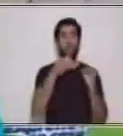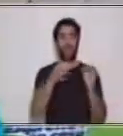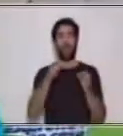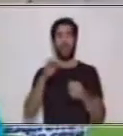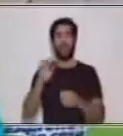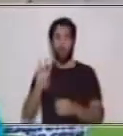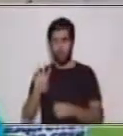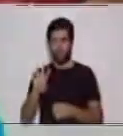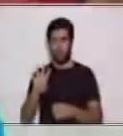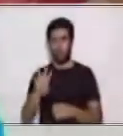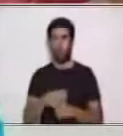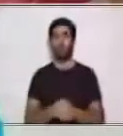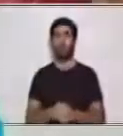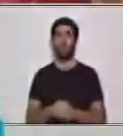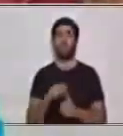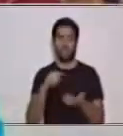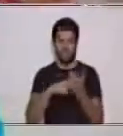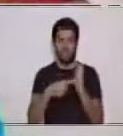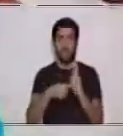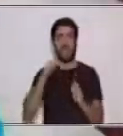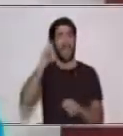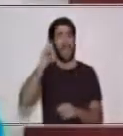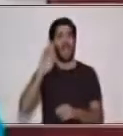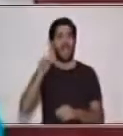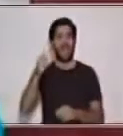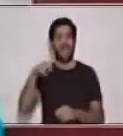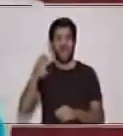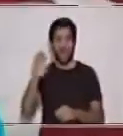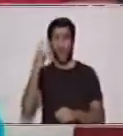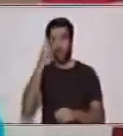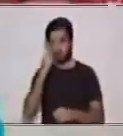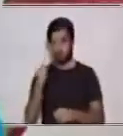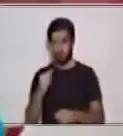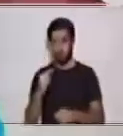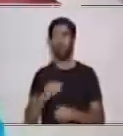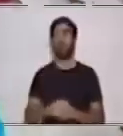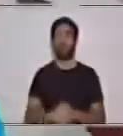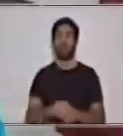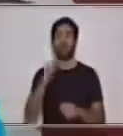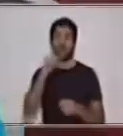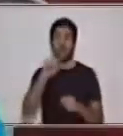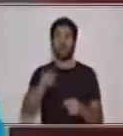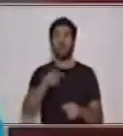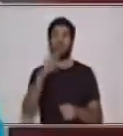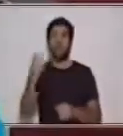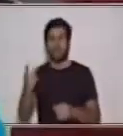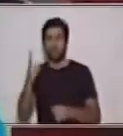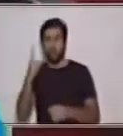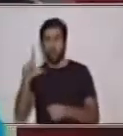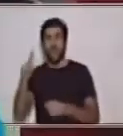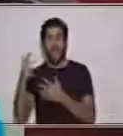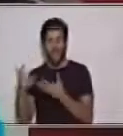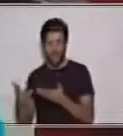454, que son, en este caso, los gramos,